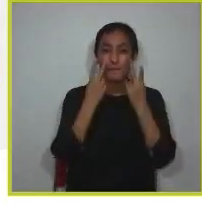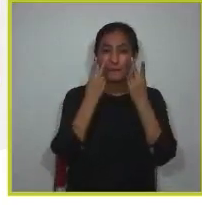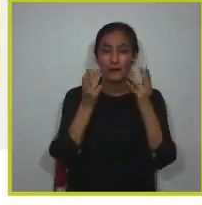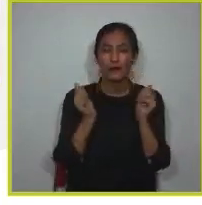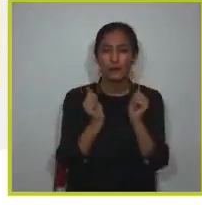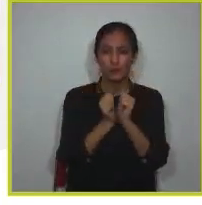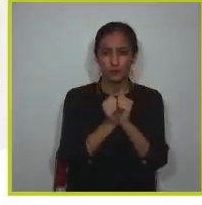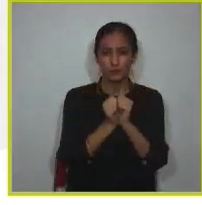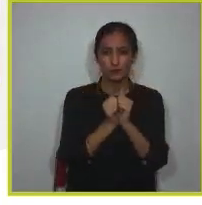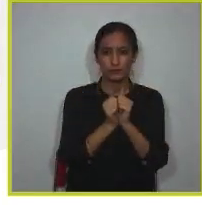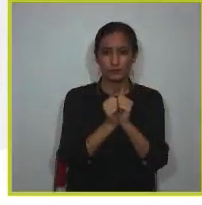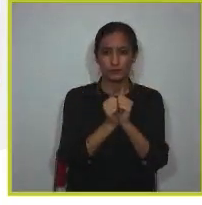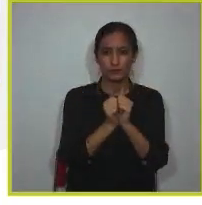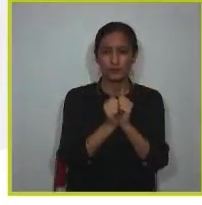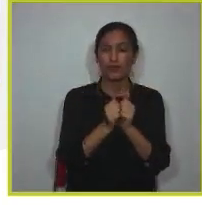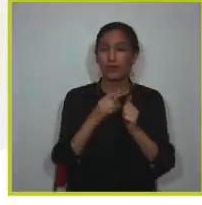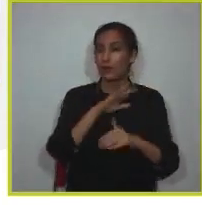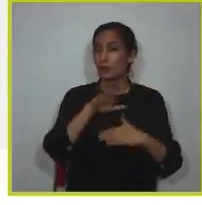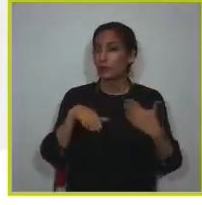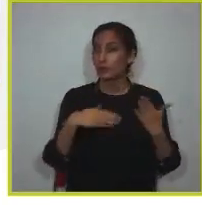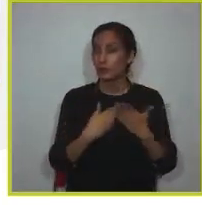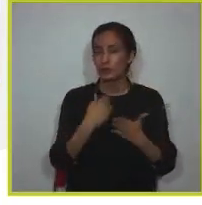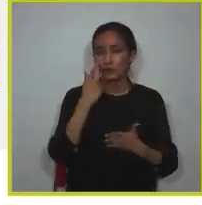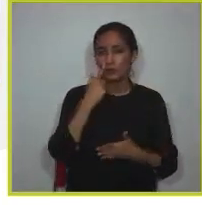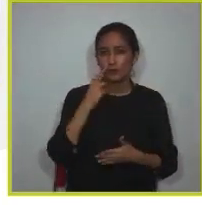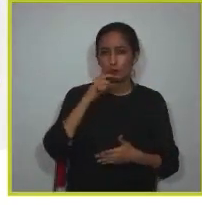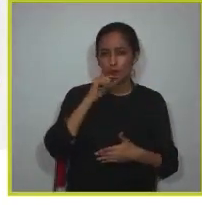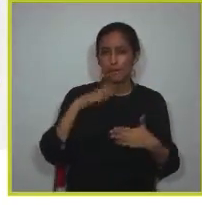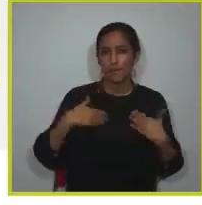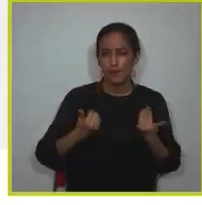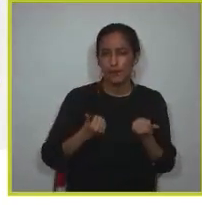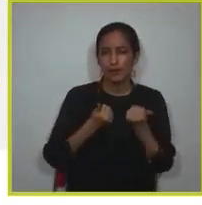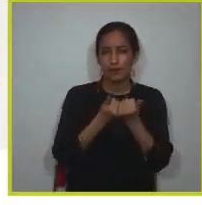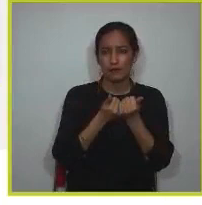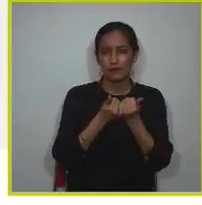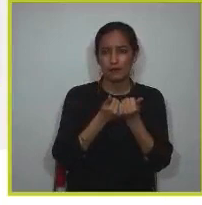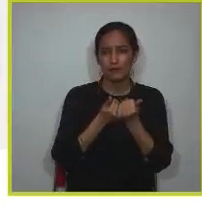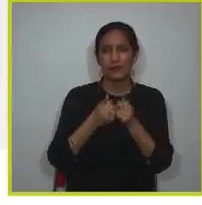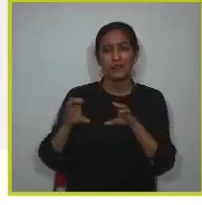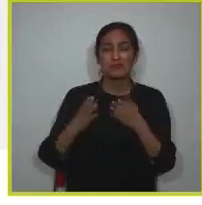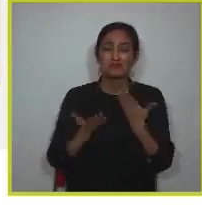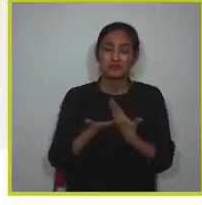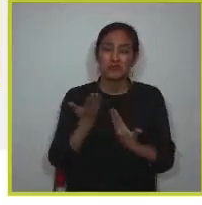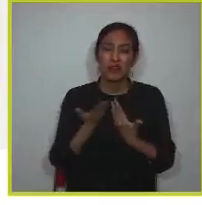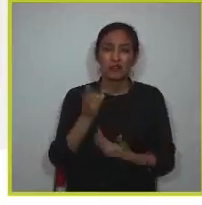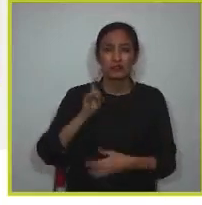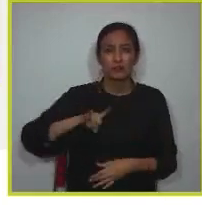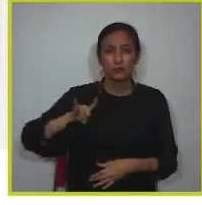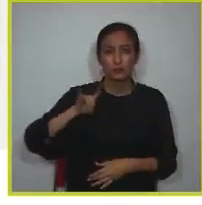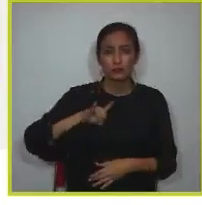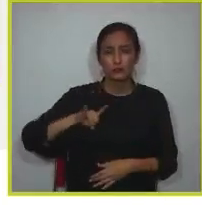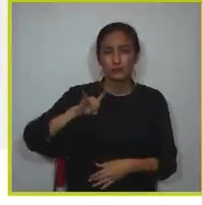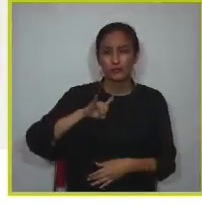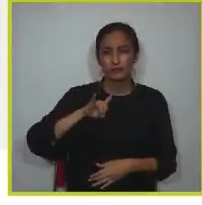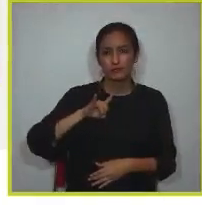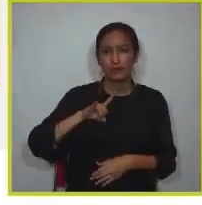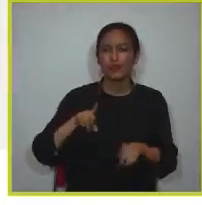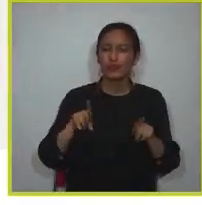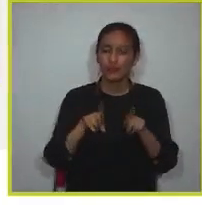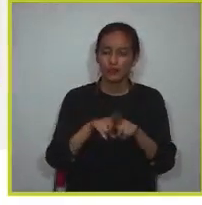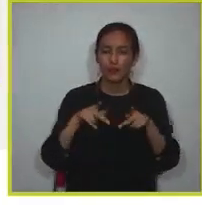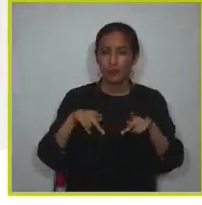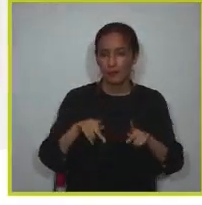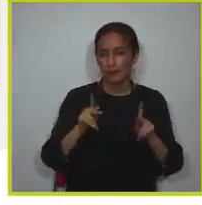juntos algo en lo que todas y todos puedan aportar que sea fácil de utilizar y que